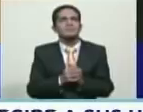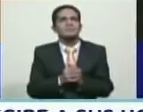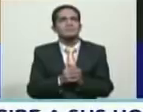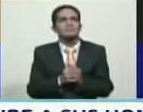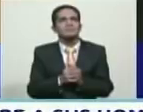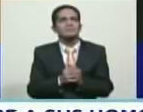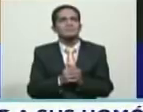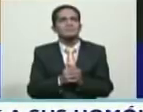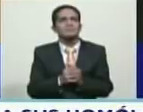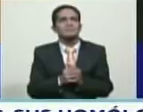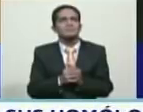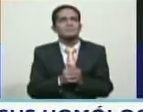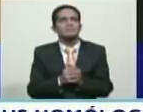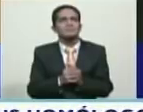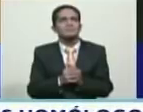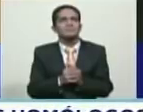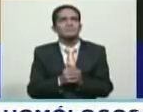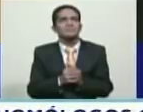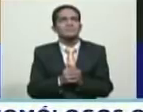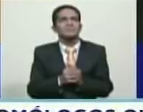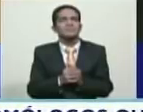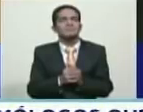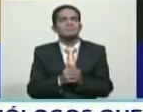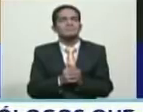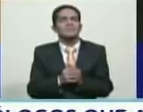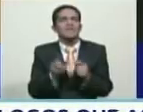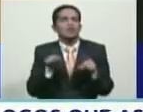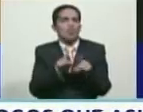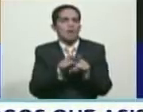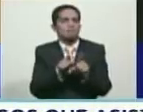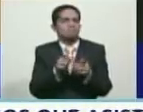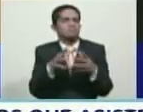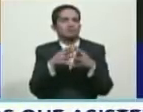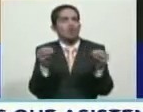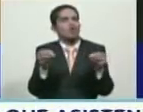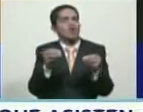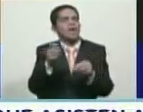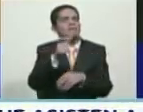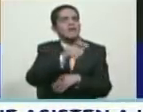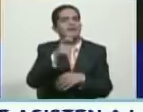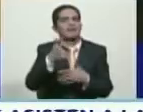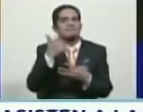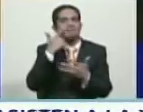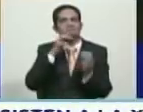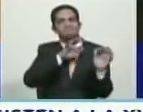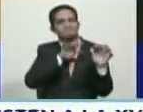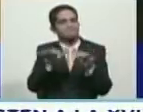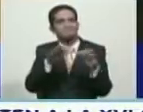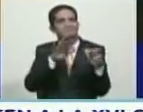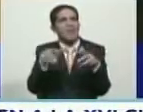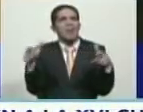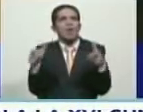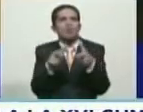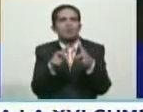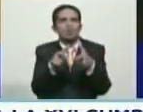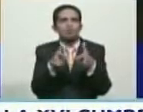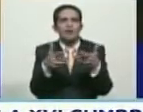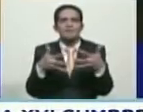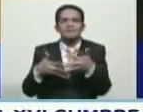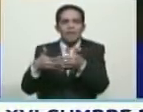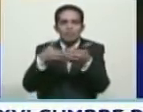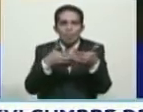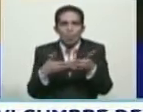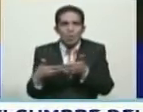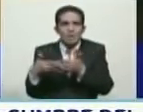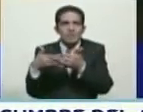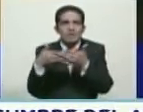el climatic dunamont, es decir, cuando todo el mundo estaba reuniéndose, cuando los Estados Unidos de